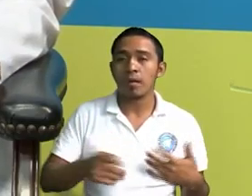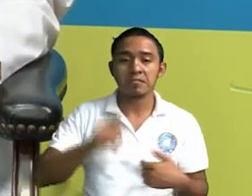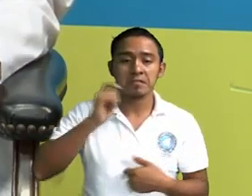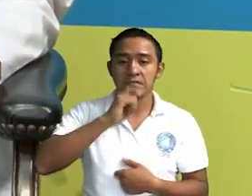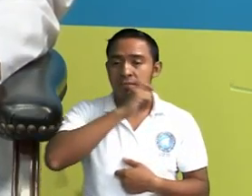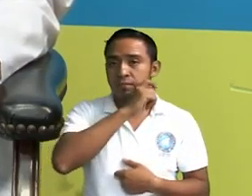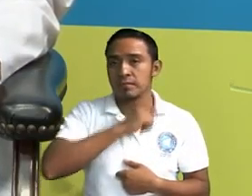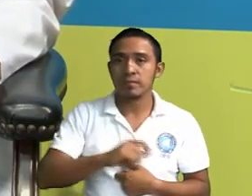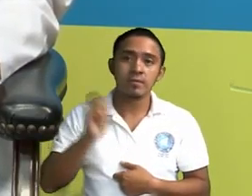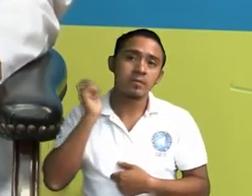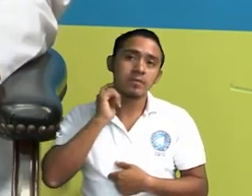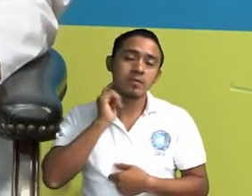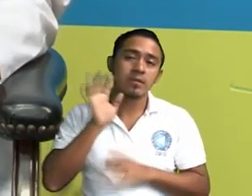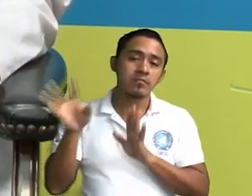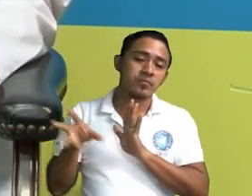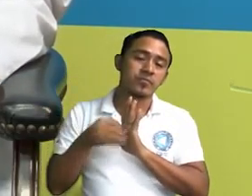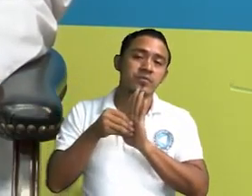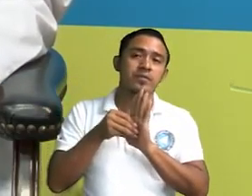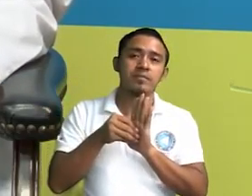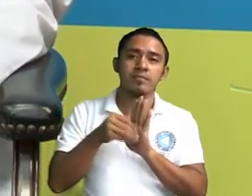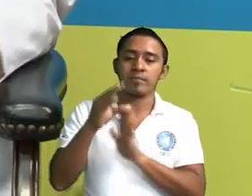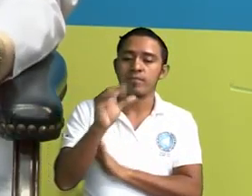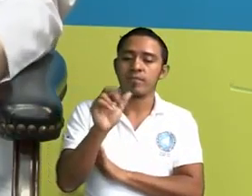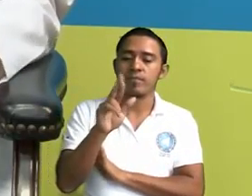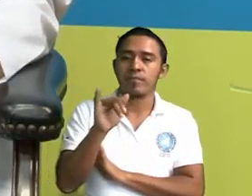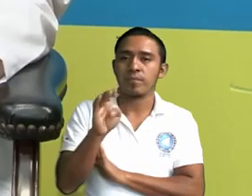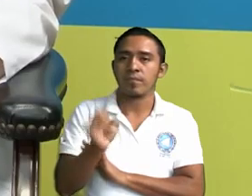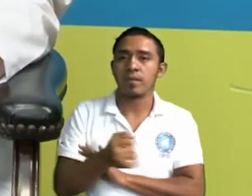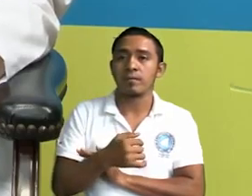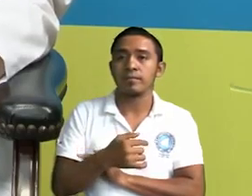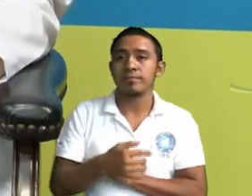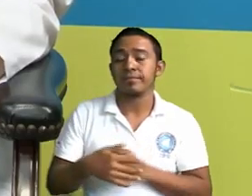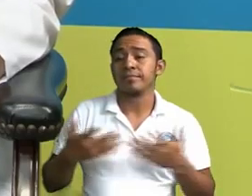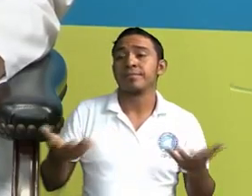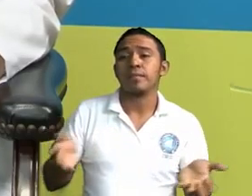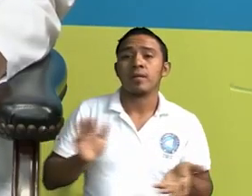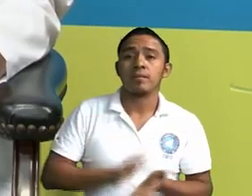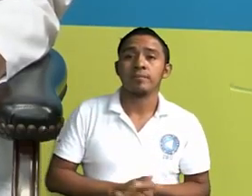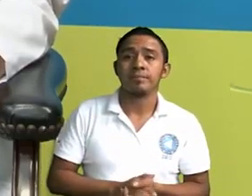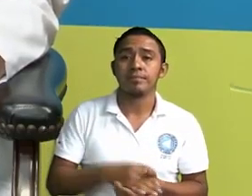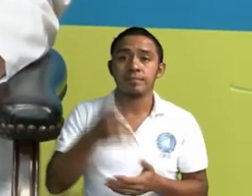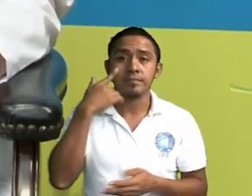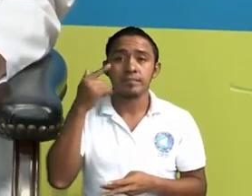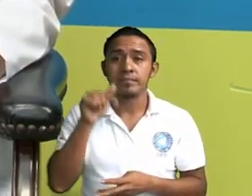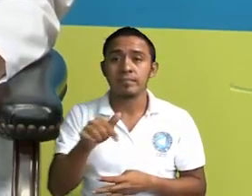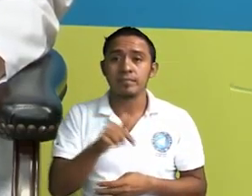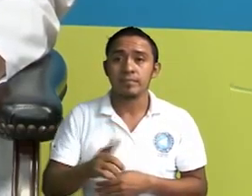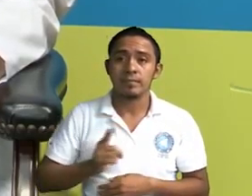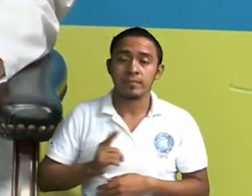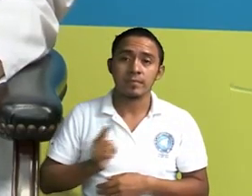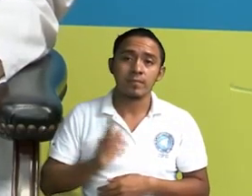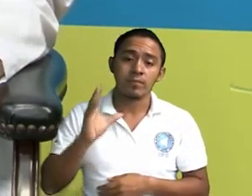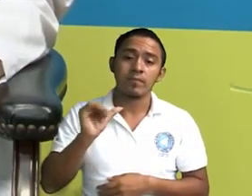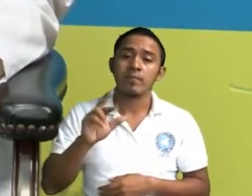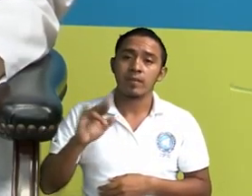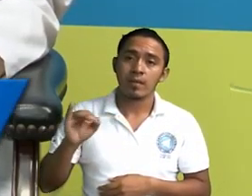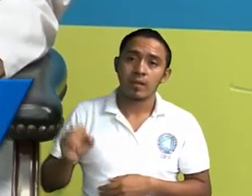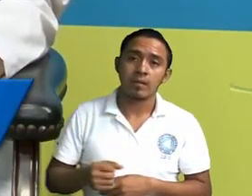esta muela agarra caries y entonces llegan los papas y te dicen bueno mirad mire es que el niño anda con caries